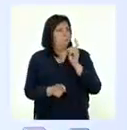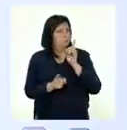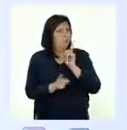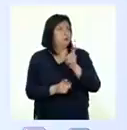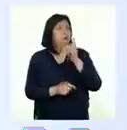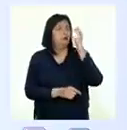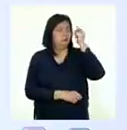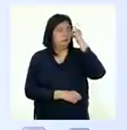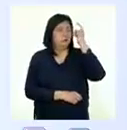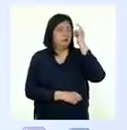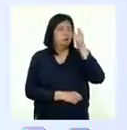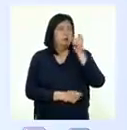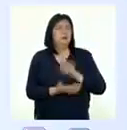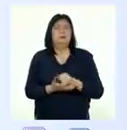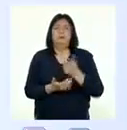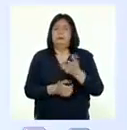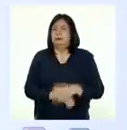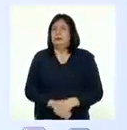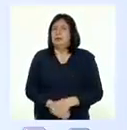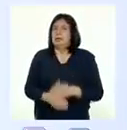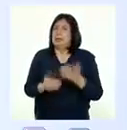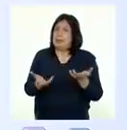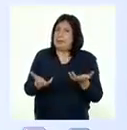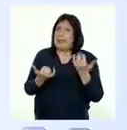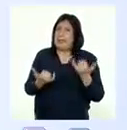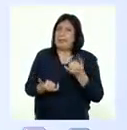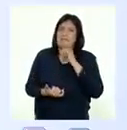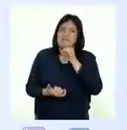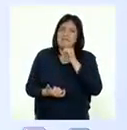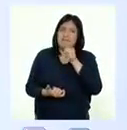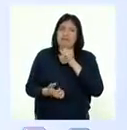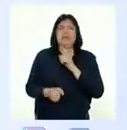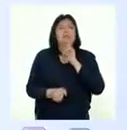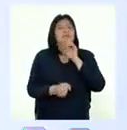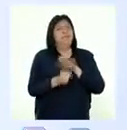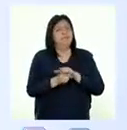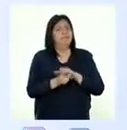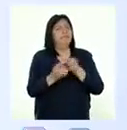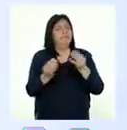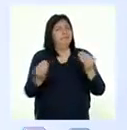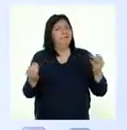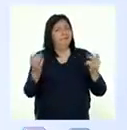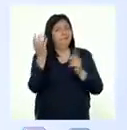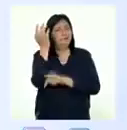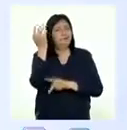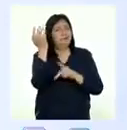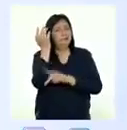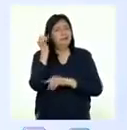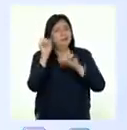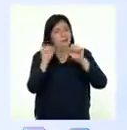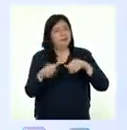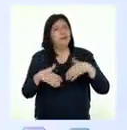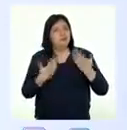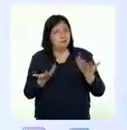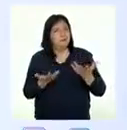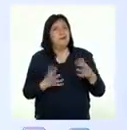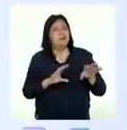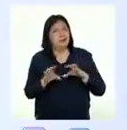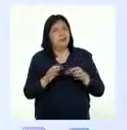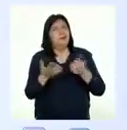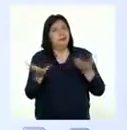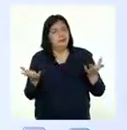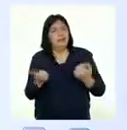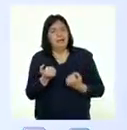Excelente tu reflexión, Patricia, pues aún falta el compromiso de muchos países que pueden tomar